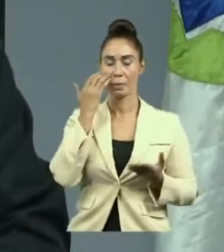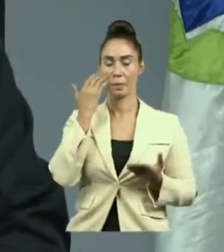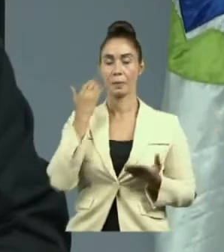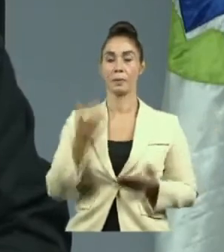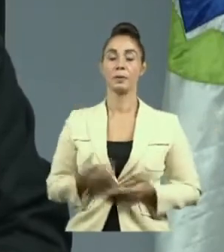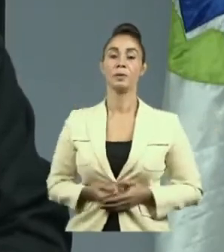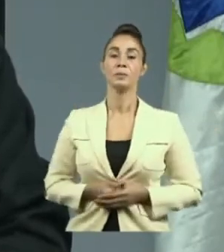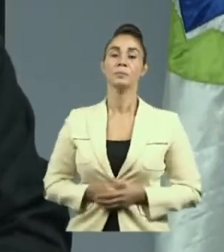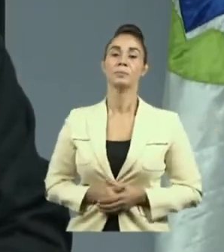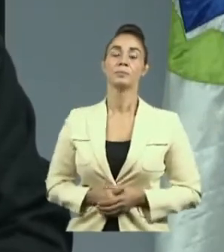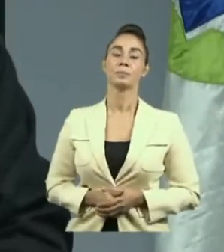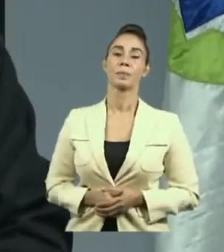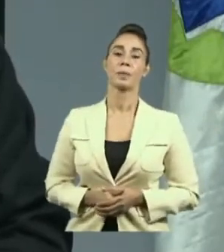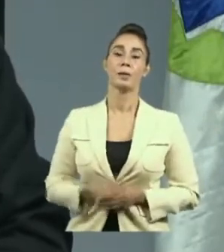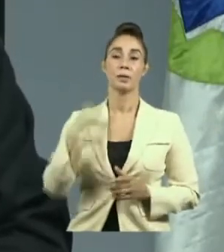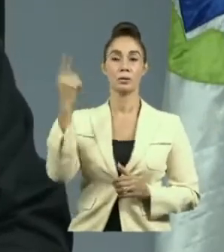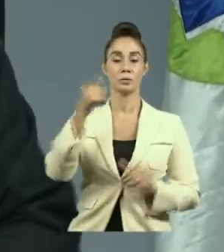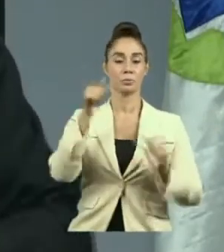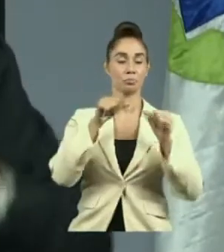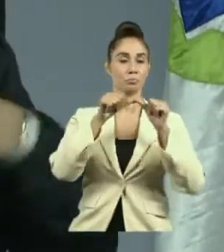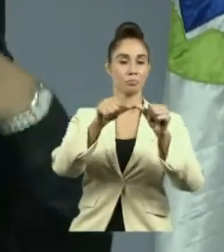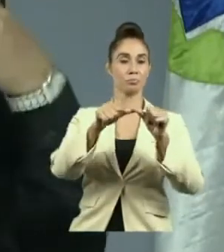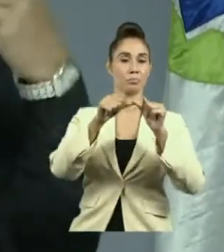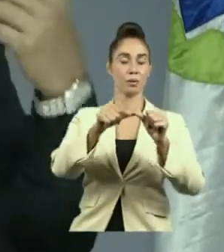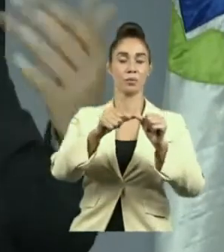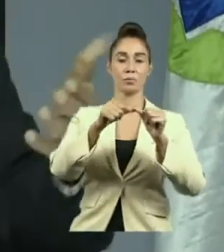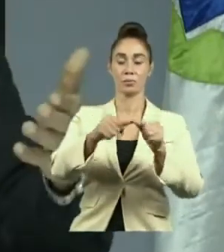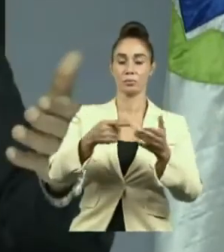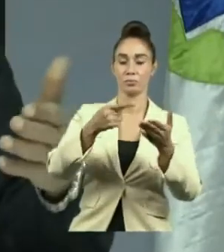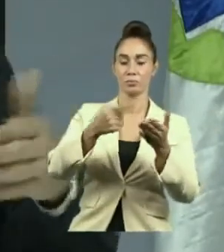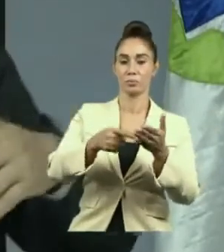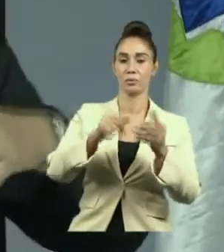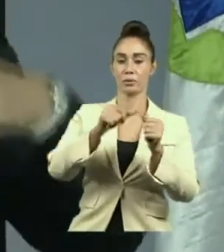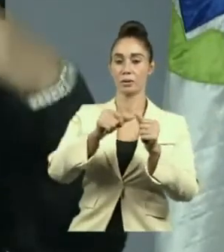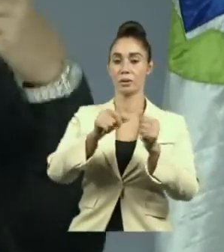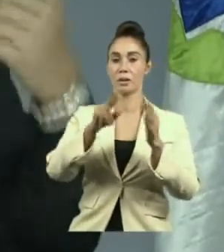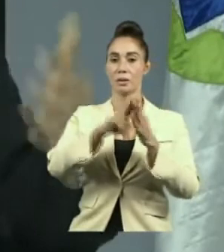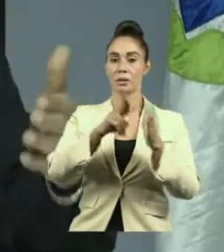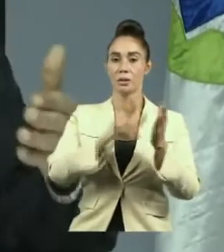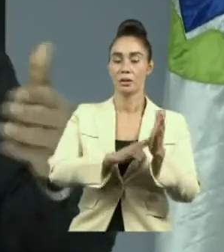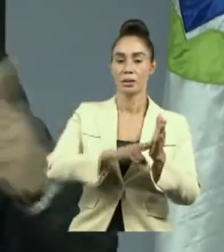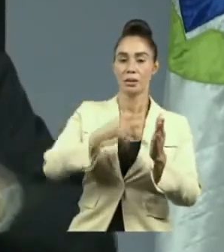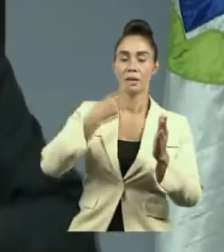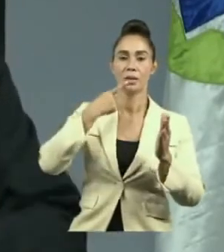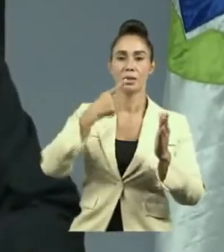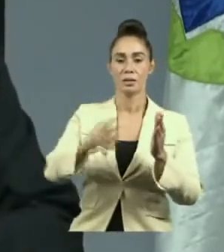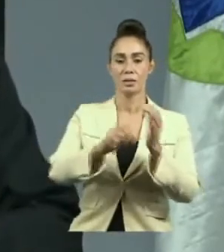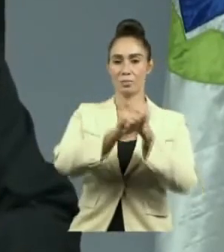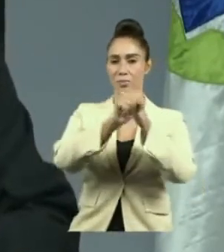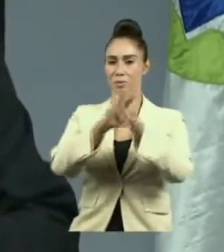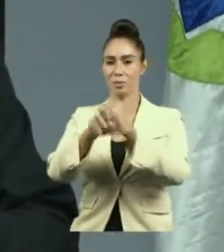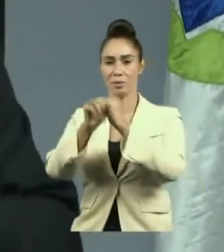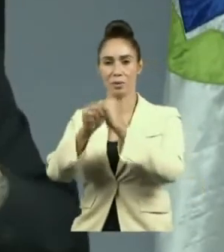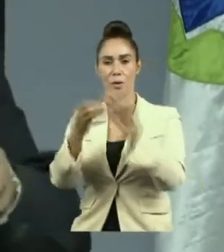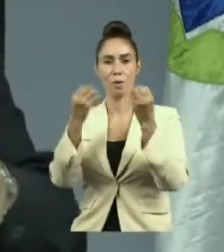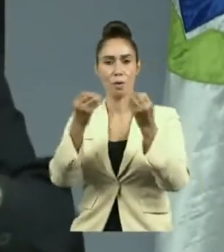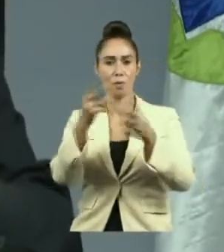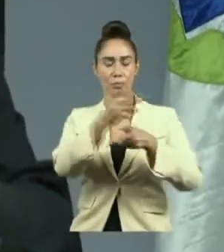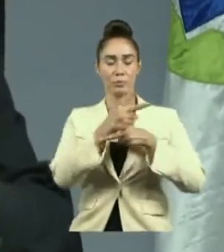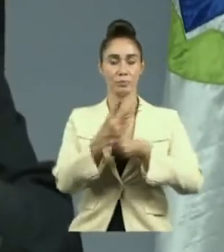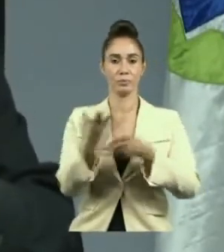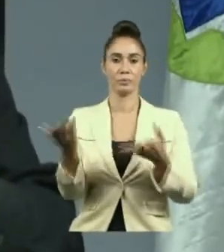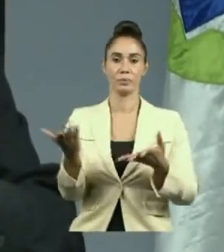haciendo permanentemente por la vía de comunicación por la vía de publicidad etcétera